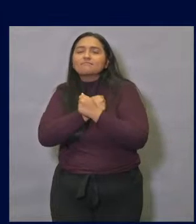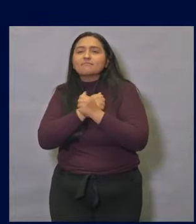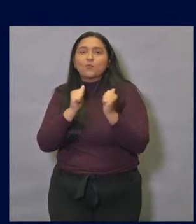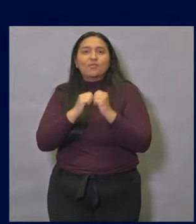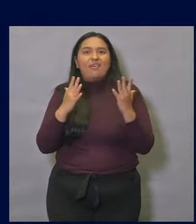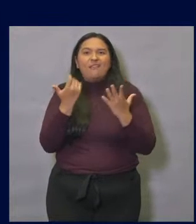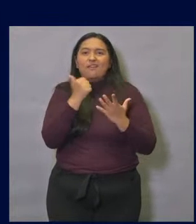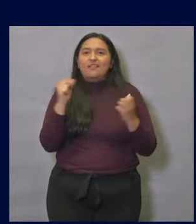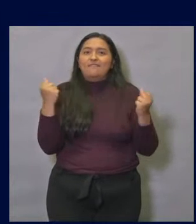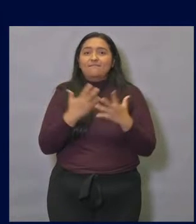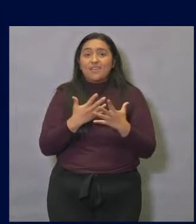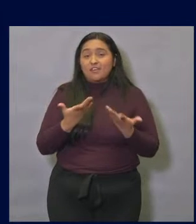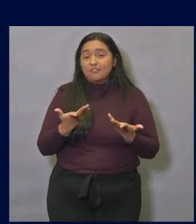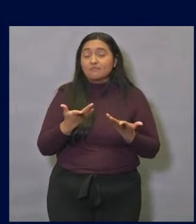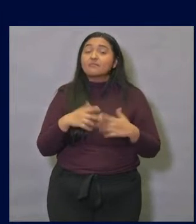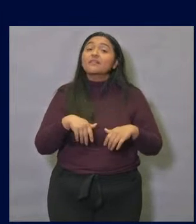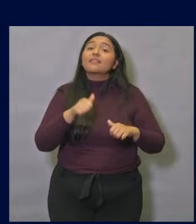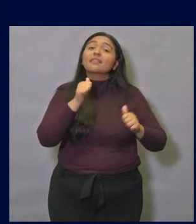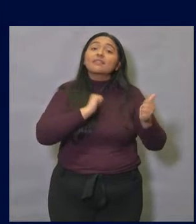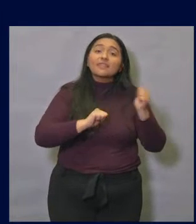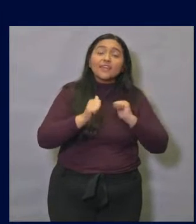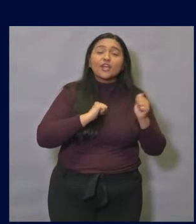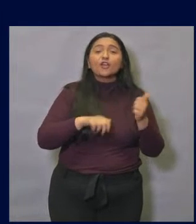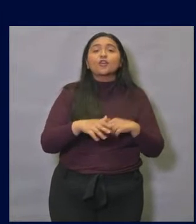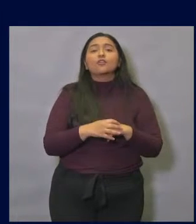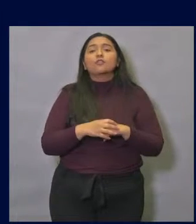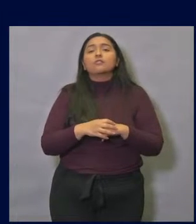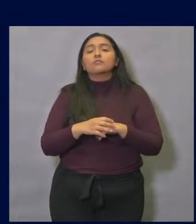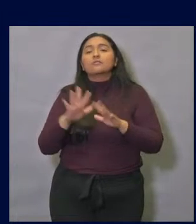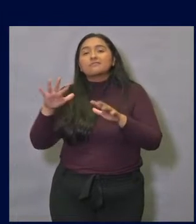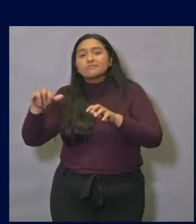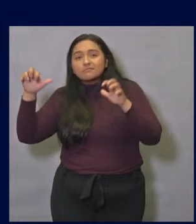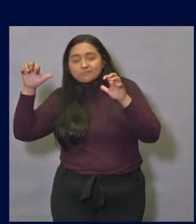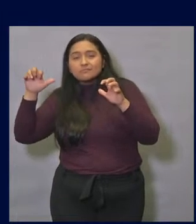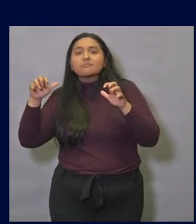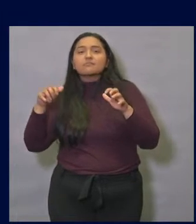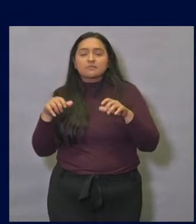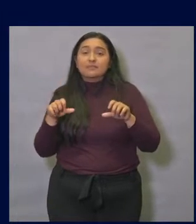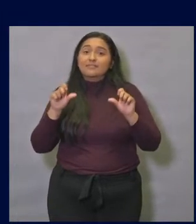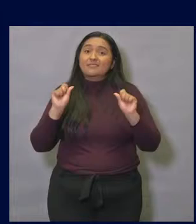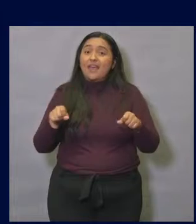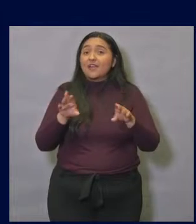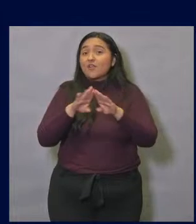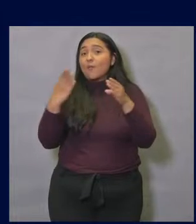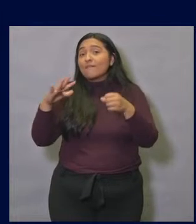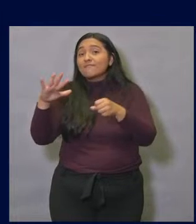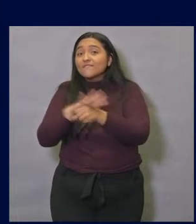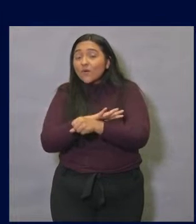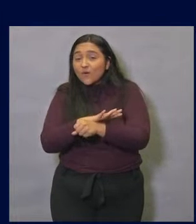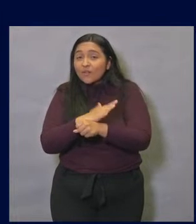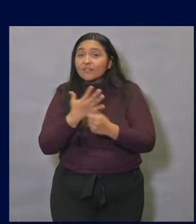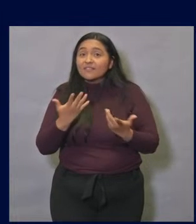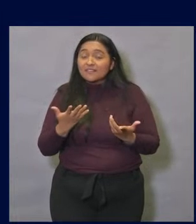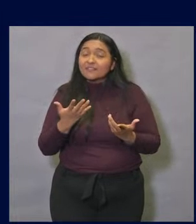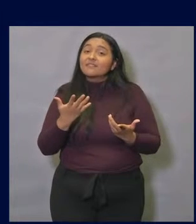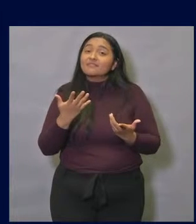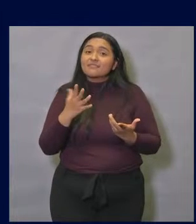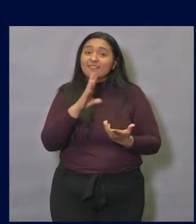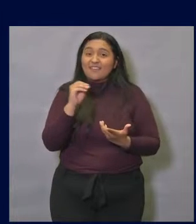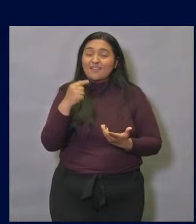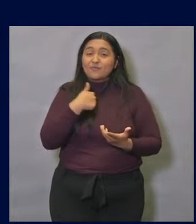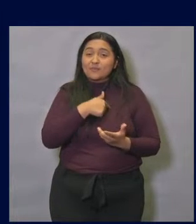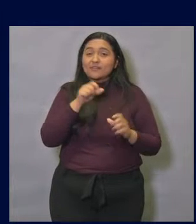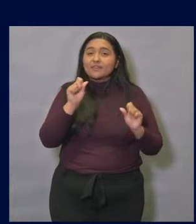Nuestros teatros, estadios y estadios pueden operar a plena capacidad y finalmente podamos empezar a